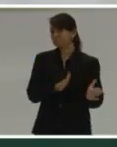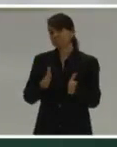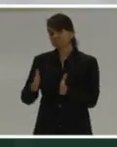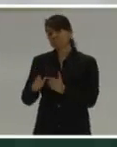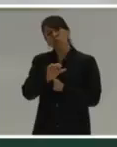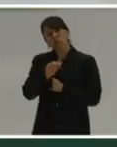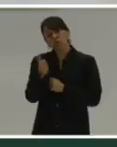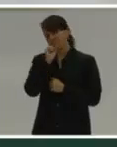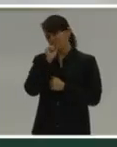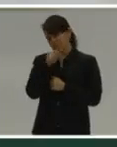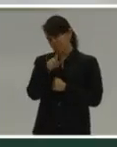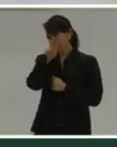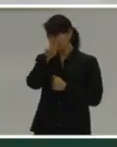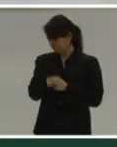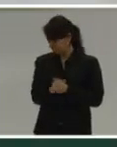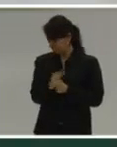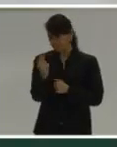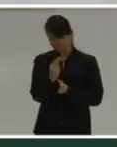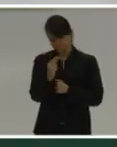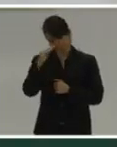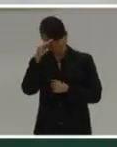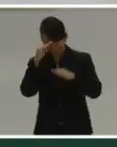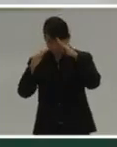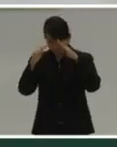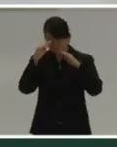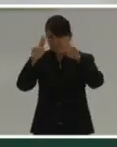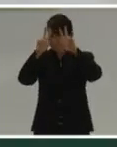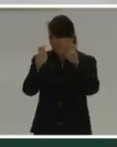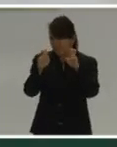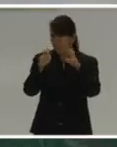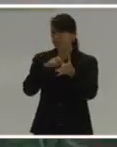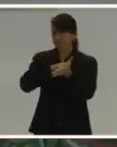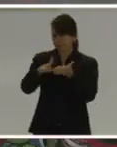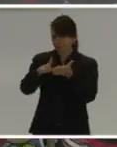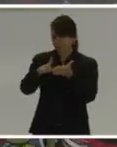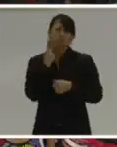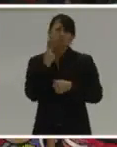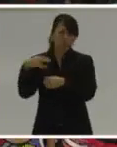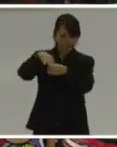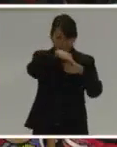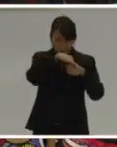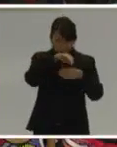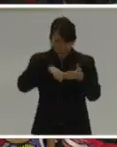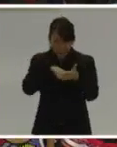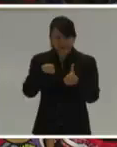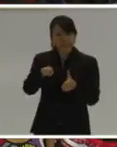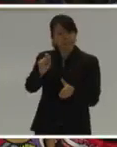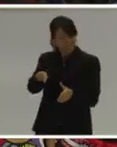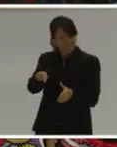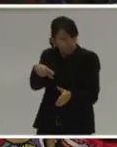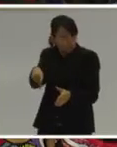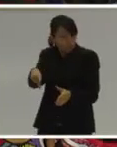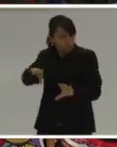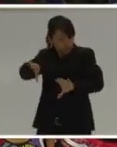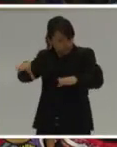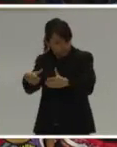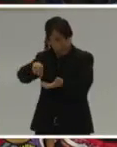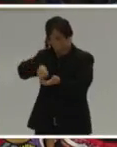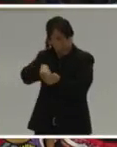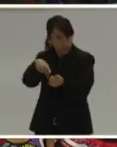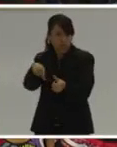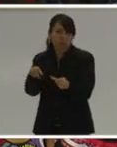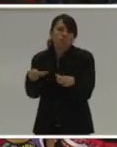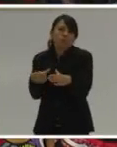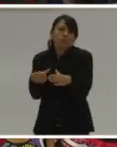que analizar el tema de los derechos político-electorales de las comunidades indígenas, y esto ha sido una tarea constante del